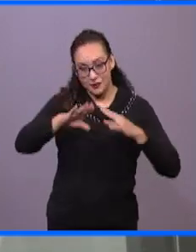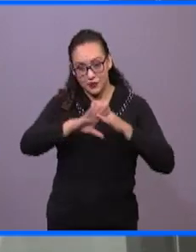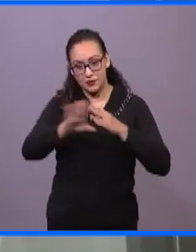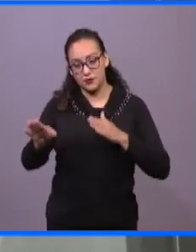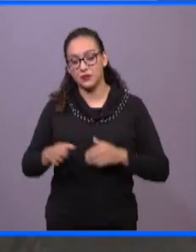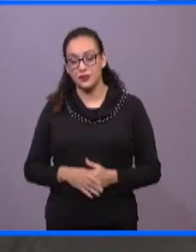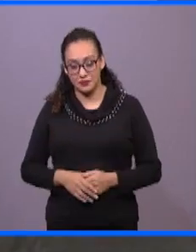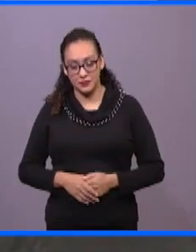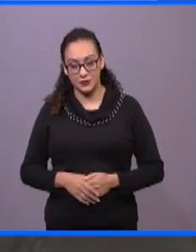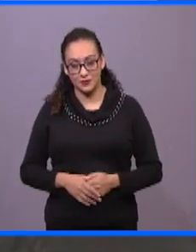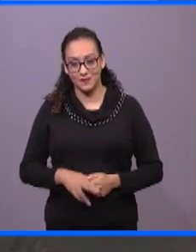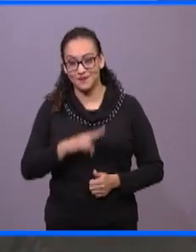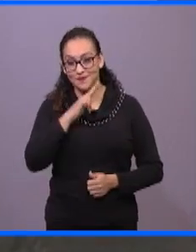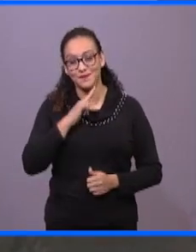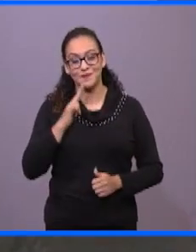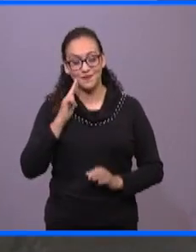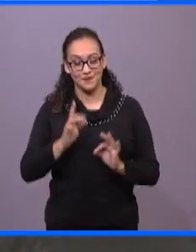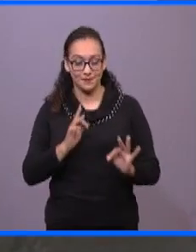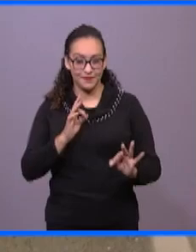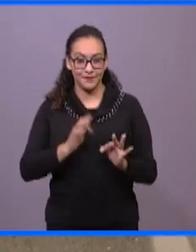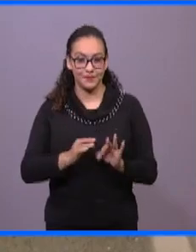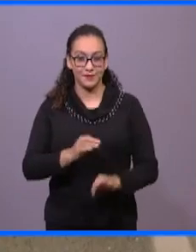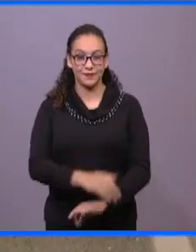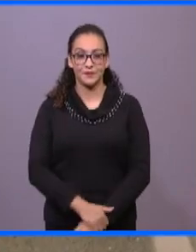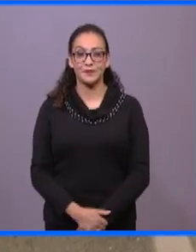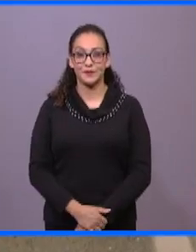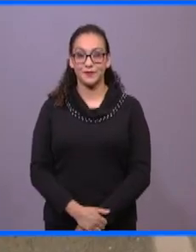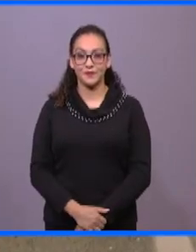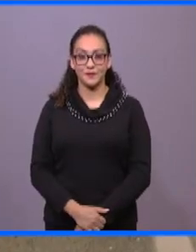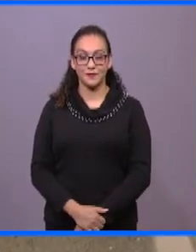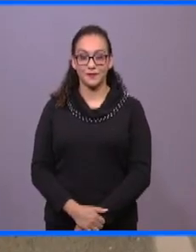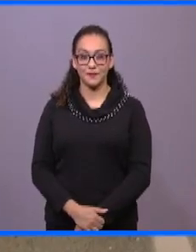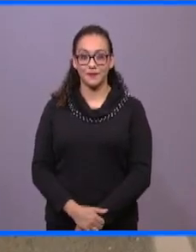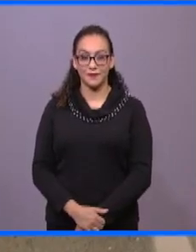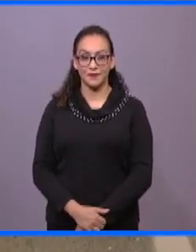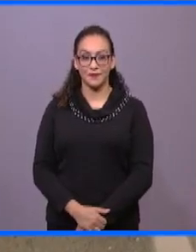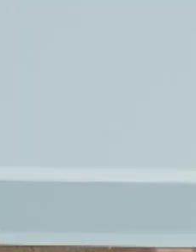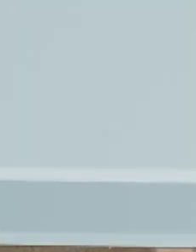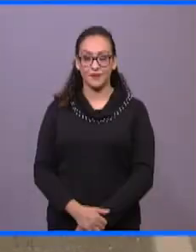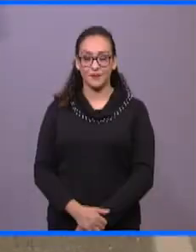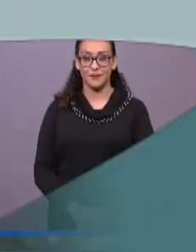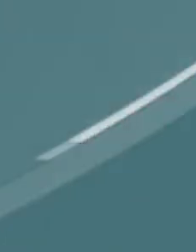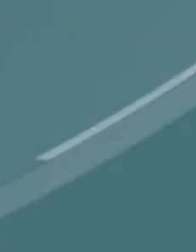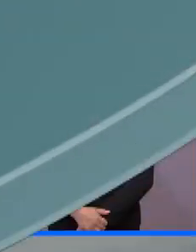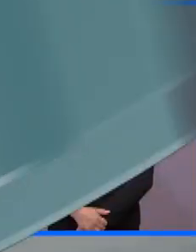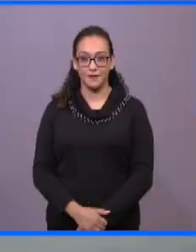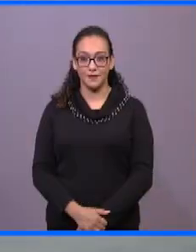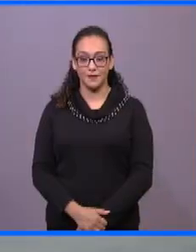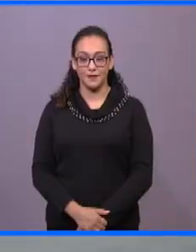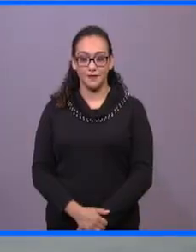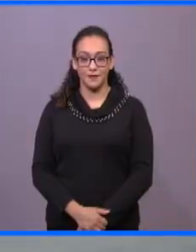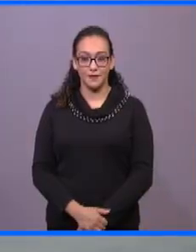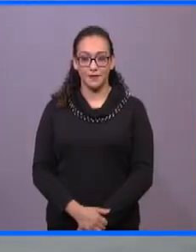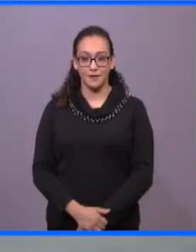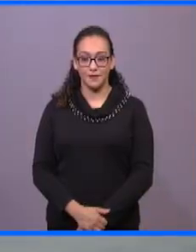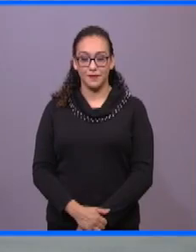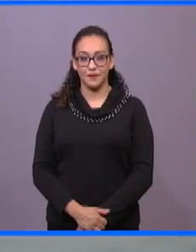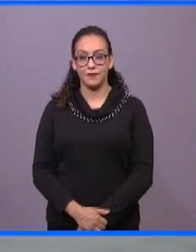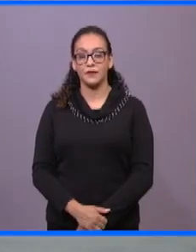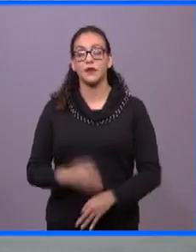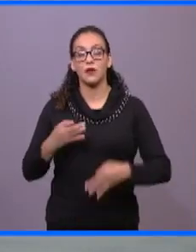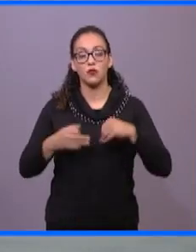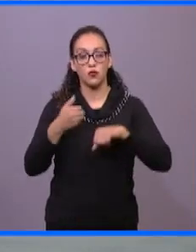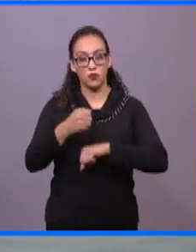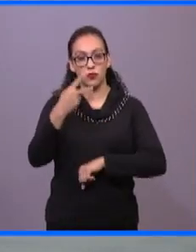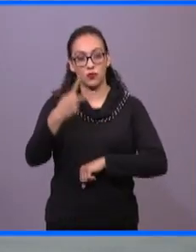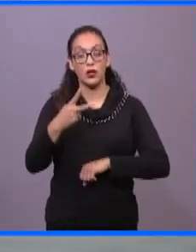migrantes. Para el canal del Poder Judicial de la Federación, Mario López Peña. El segundo